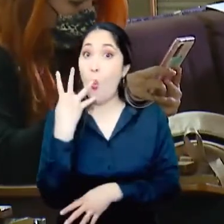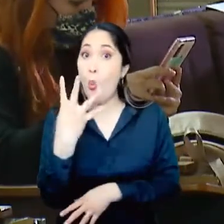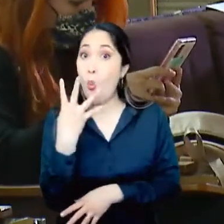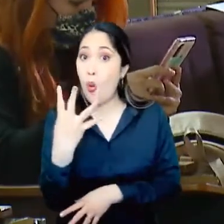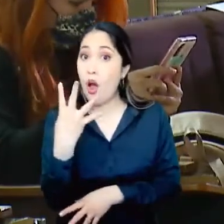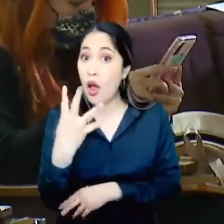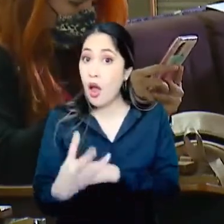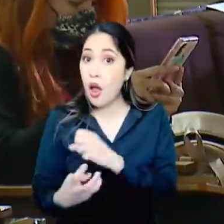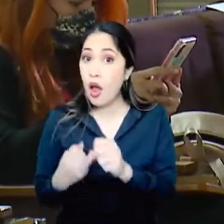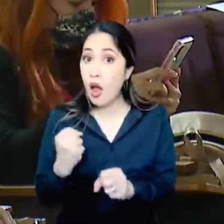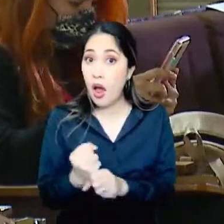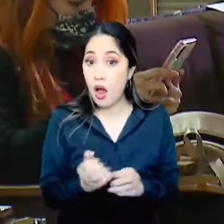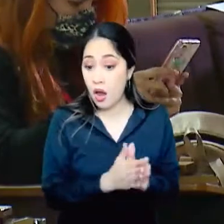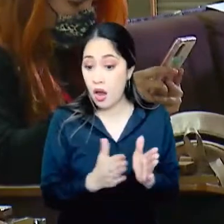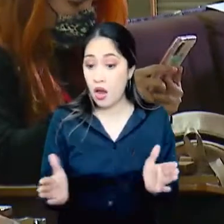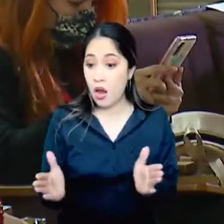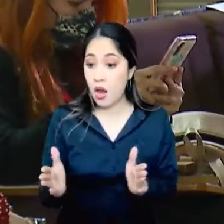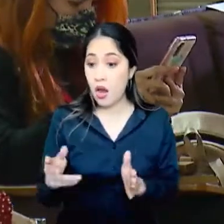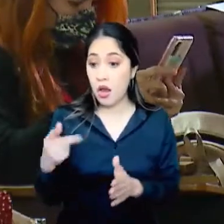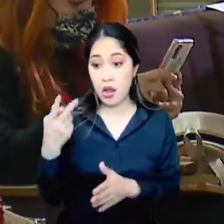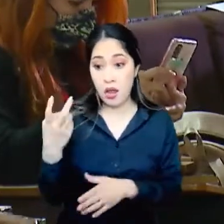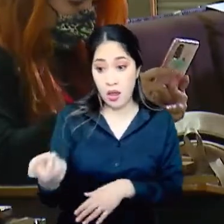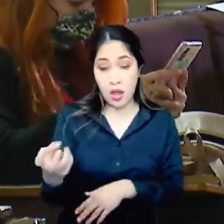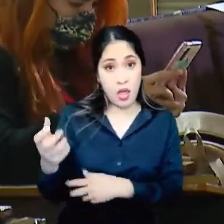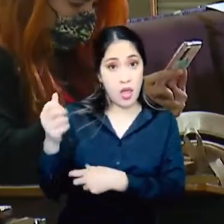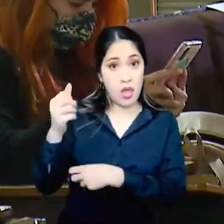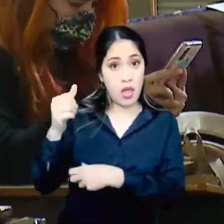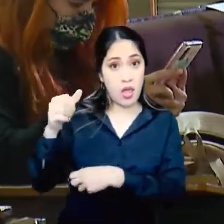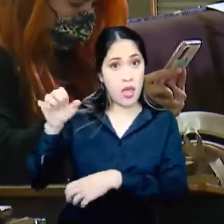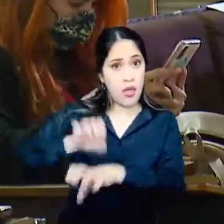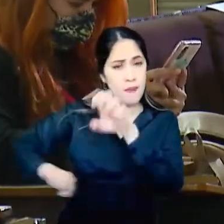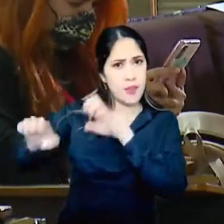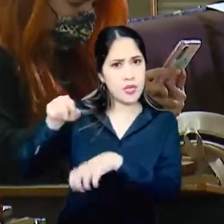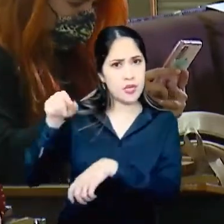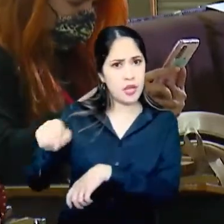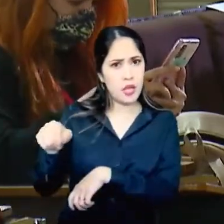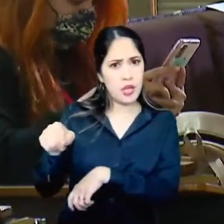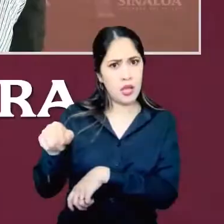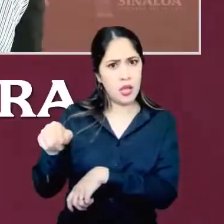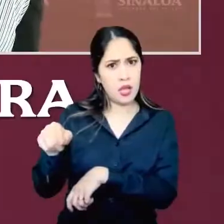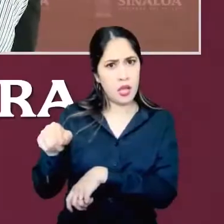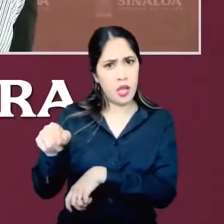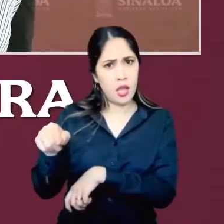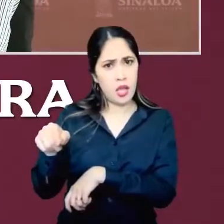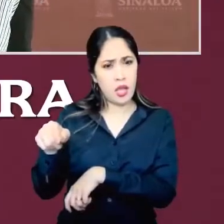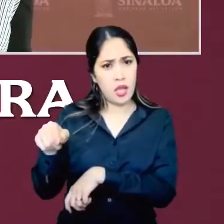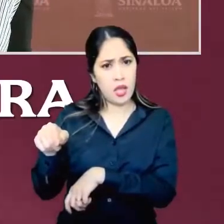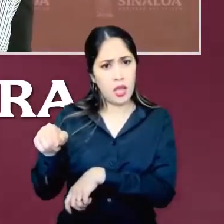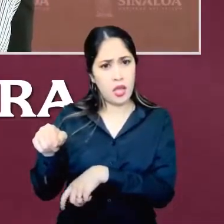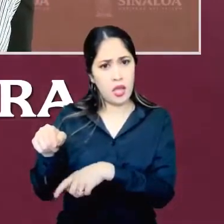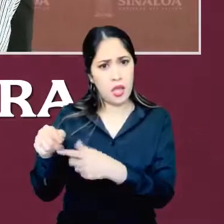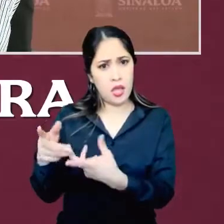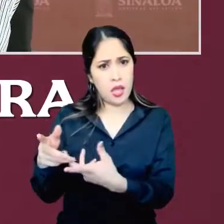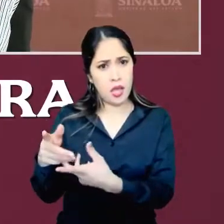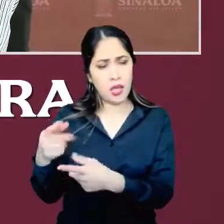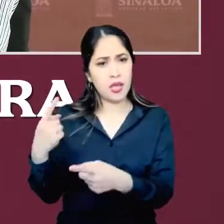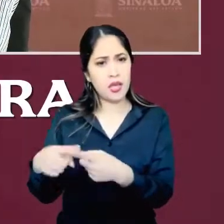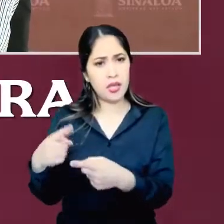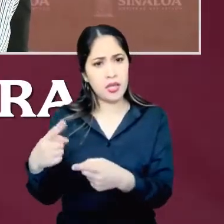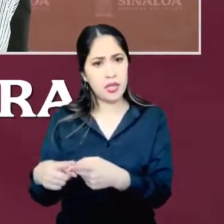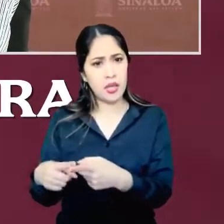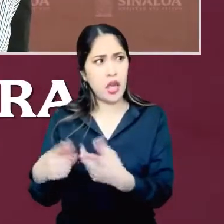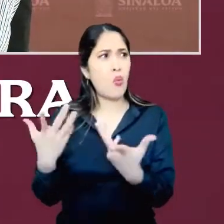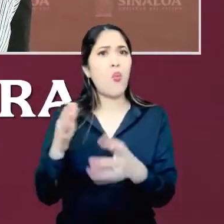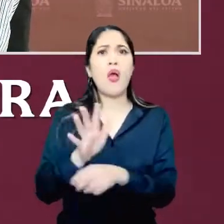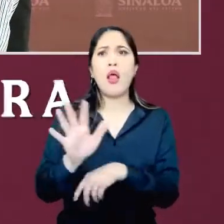este como dato. No sabemos si es en caliente, no sabemos si todavía sigue siendo Eustaquio de Nicolás, Estadios de Sinaloa. El